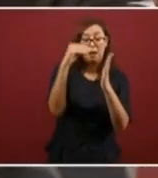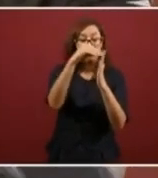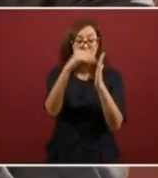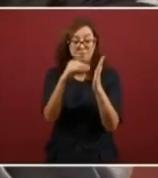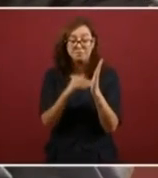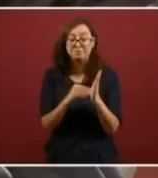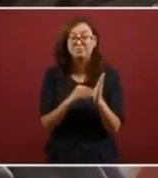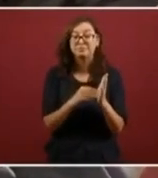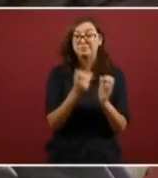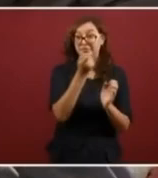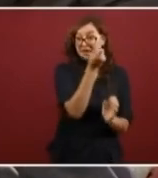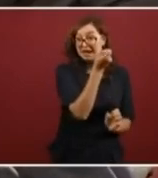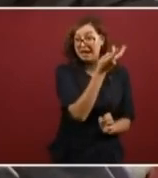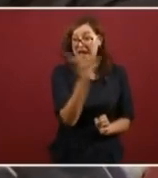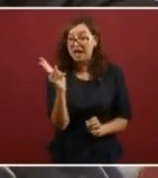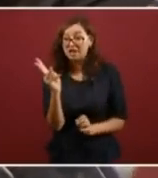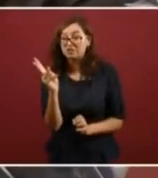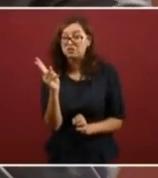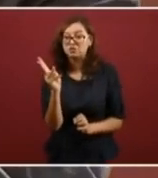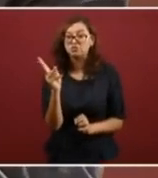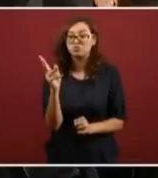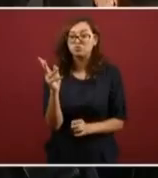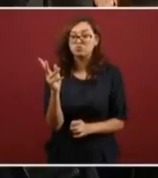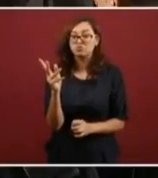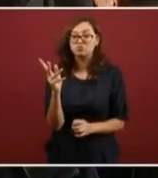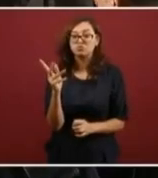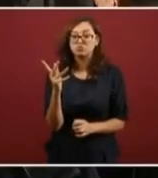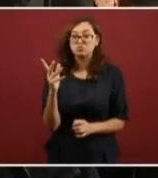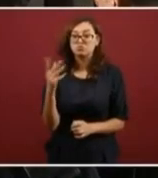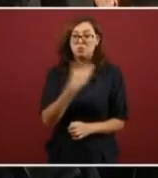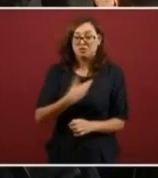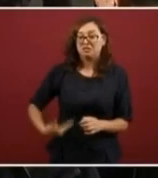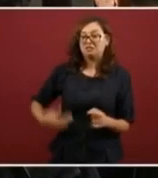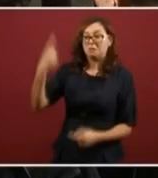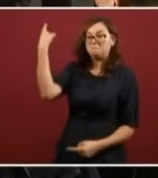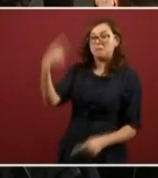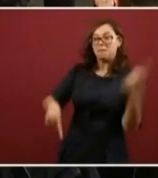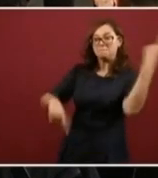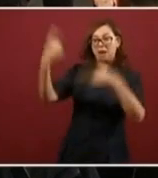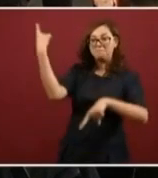no son empleados del Ejecutivo.